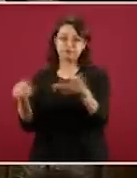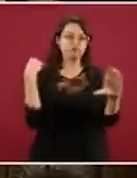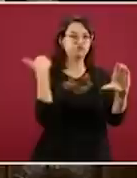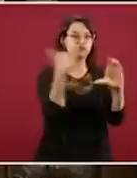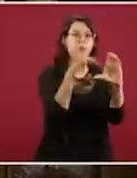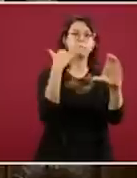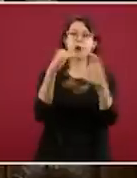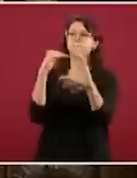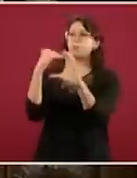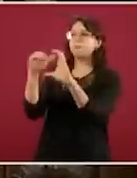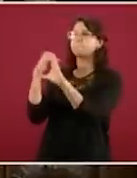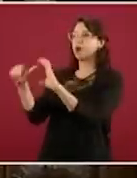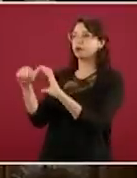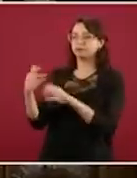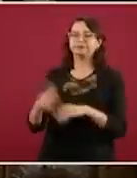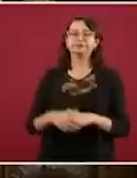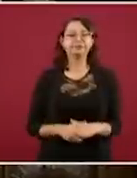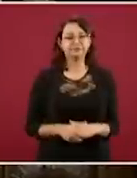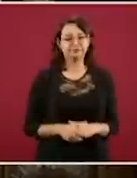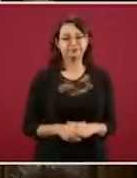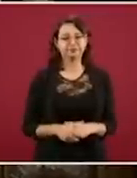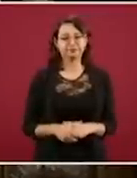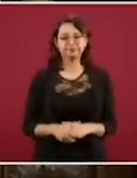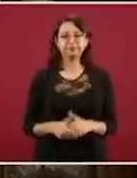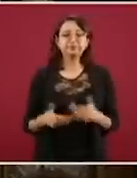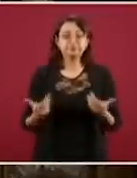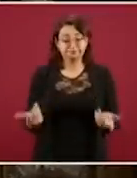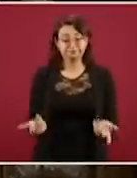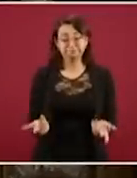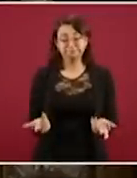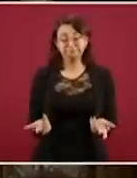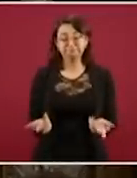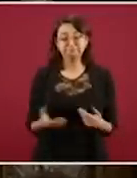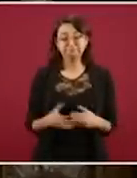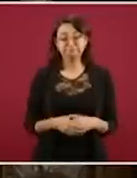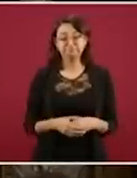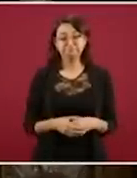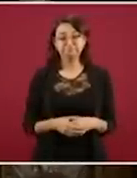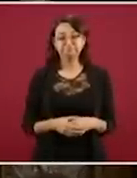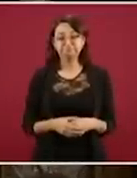dependencias del gobierno. Entonces,